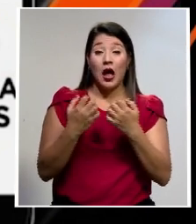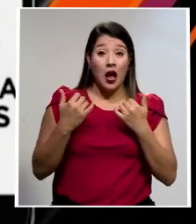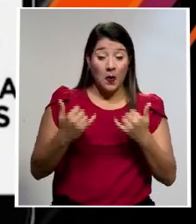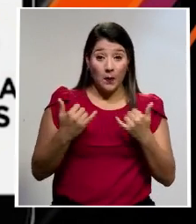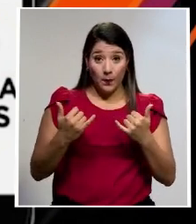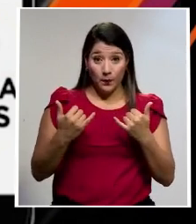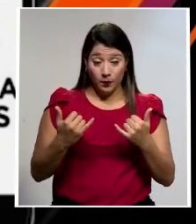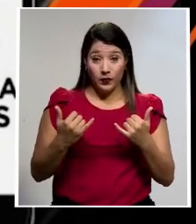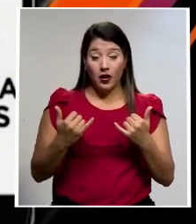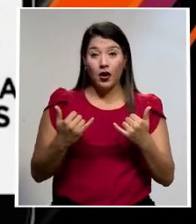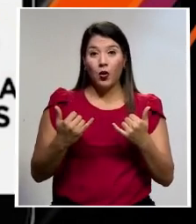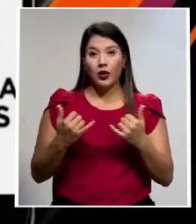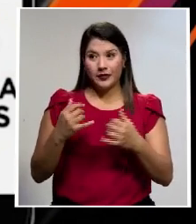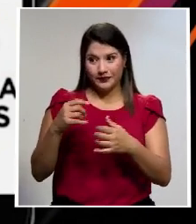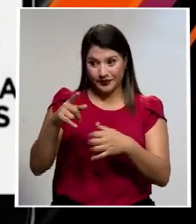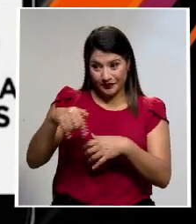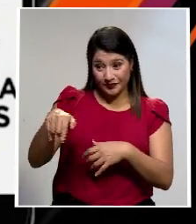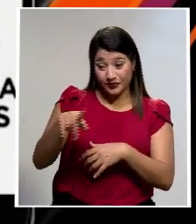hoy, de esos